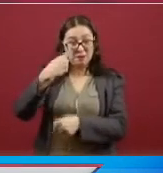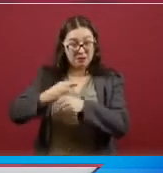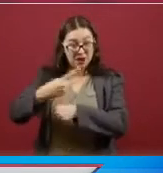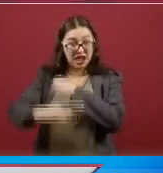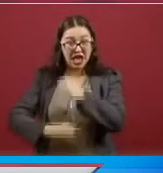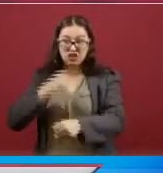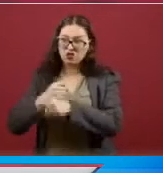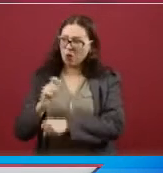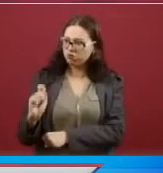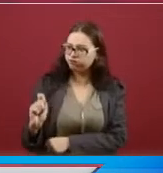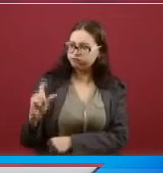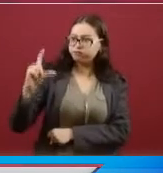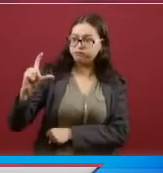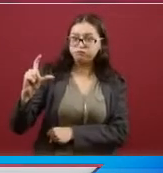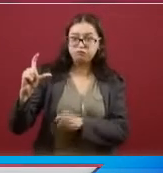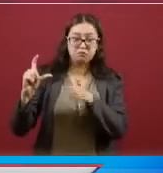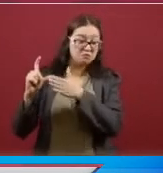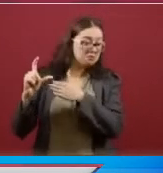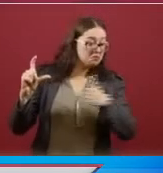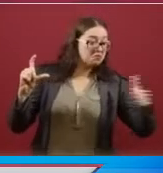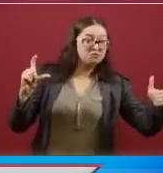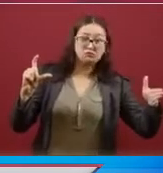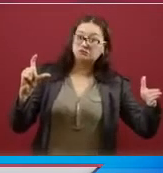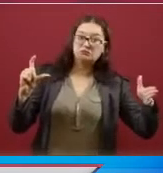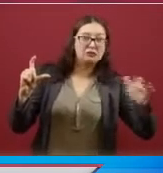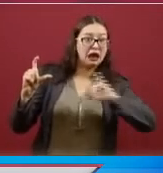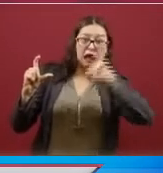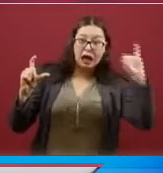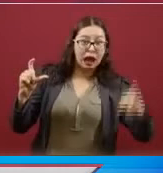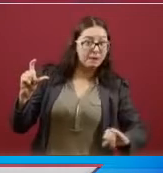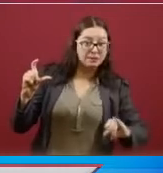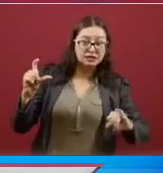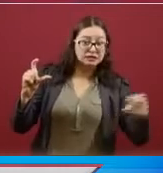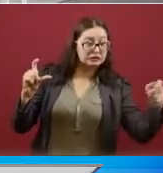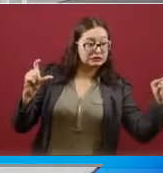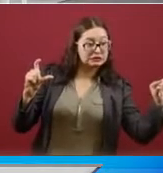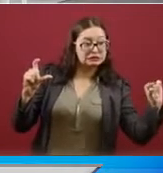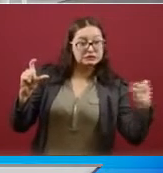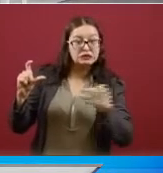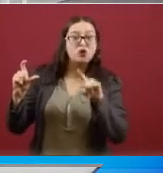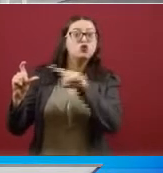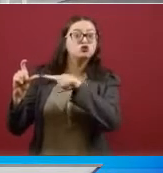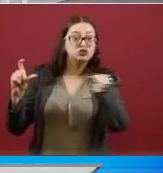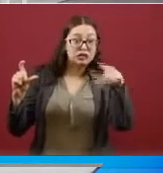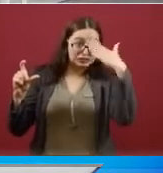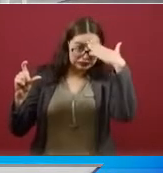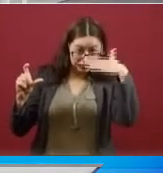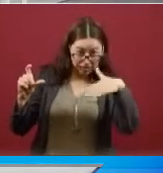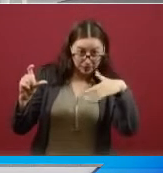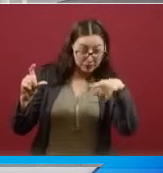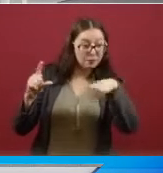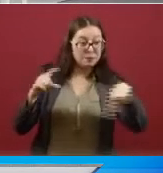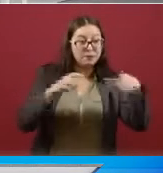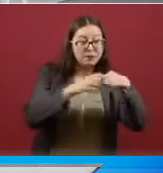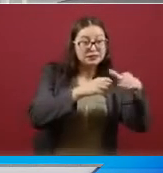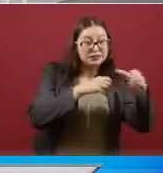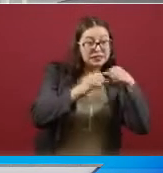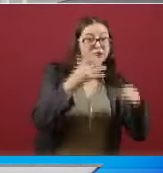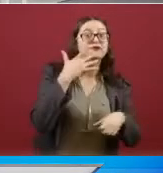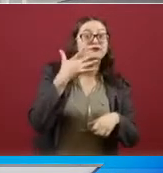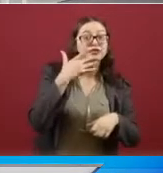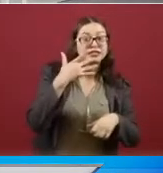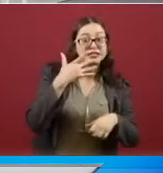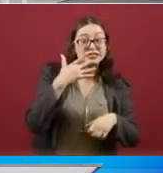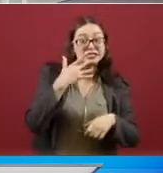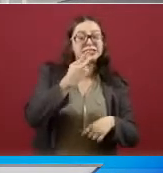del 70%. El compromiso de este gobierno es la recuperación del salario de manera gradual para no afectar las fuentes de empleo, pero siempre